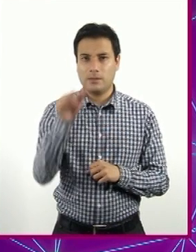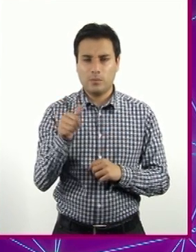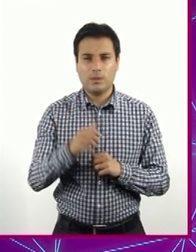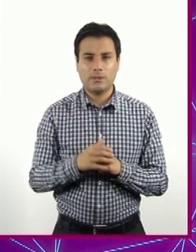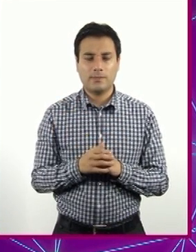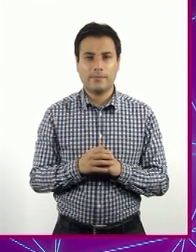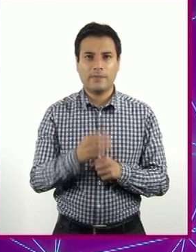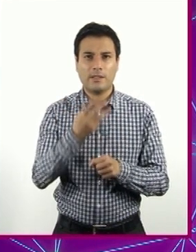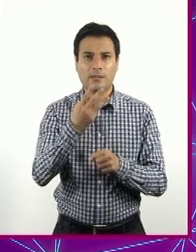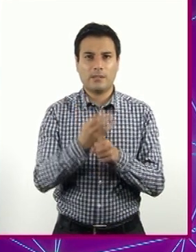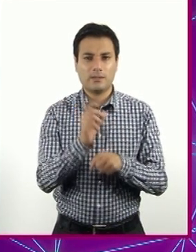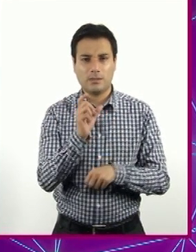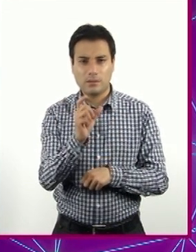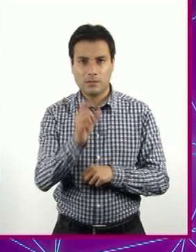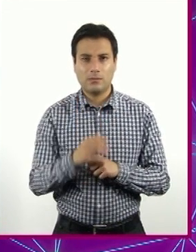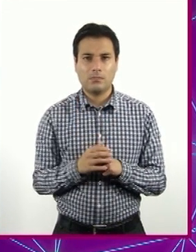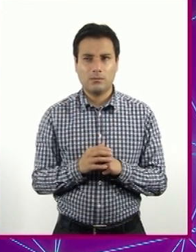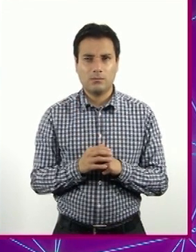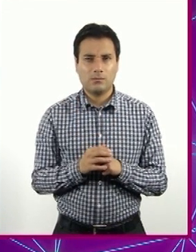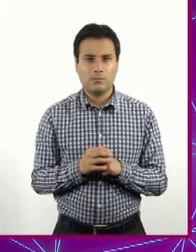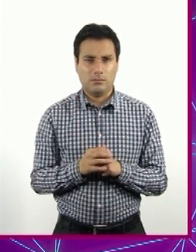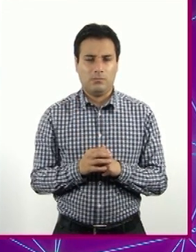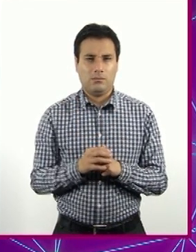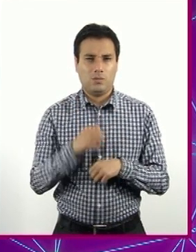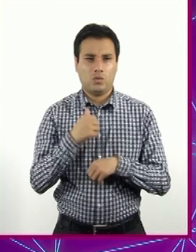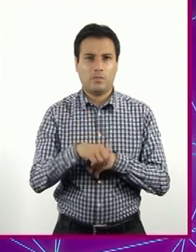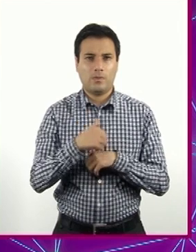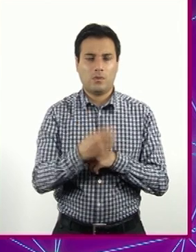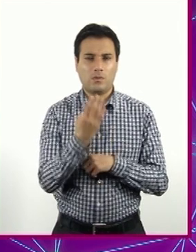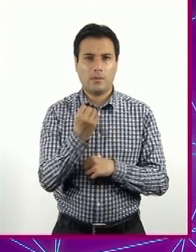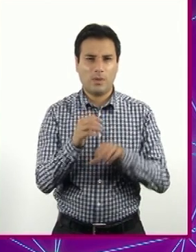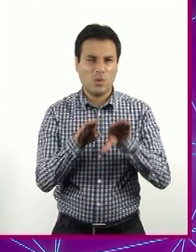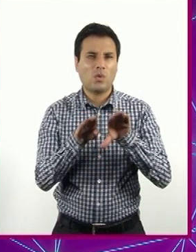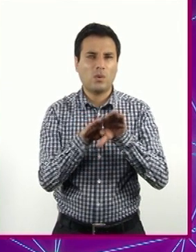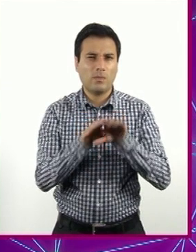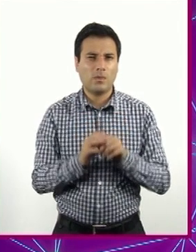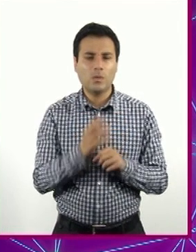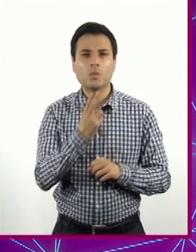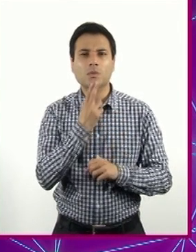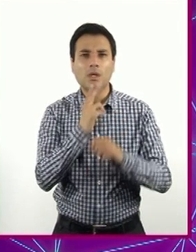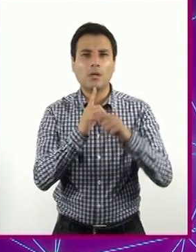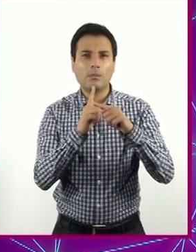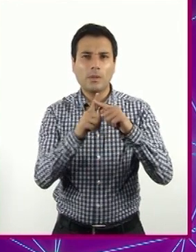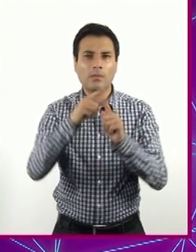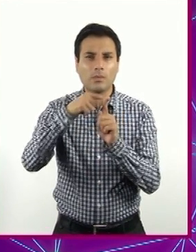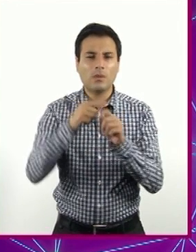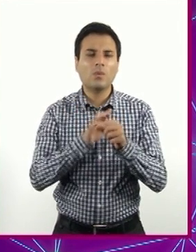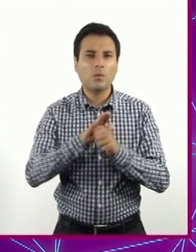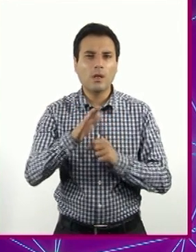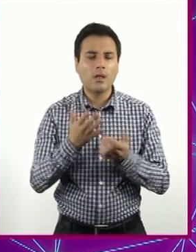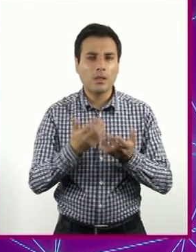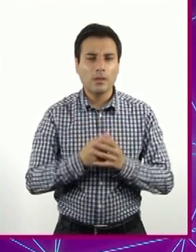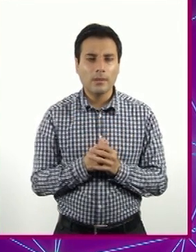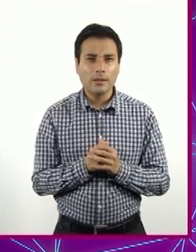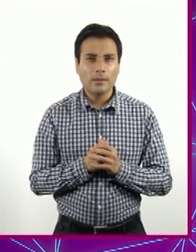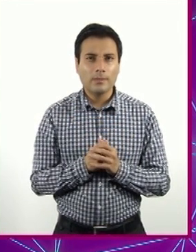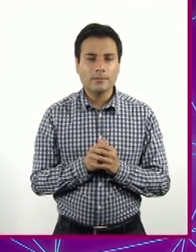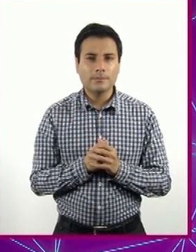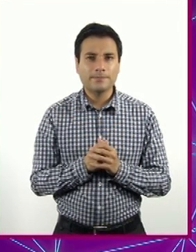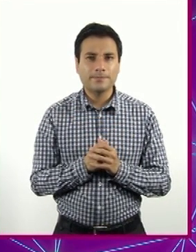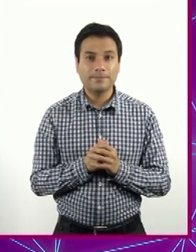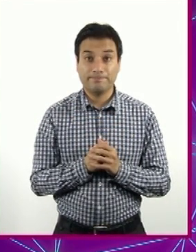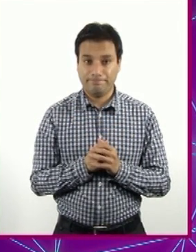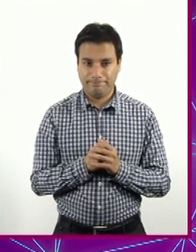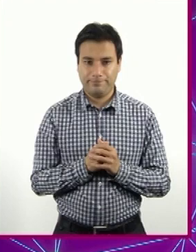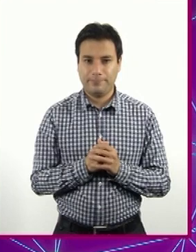la posición 3 para obtener el número 9? Como podrán darse cuenta, el número de